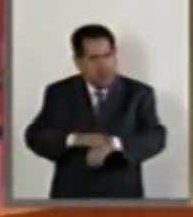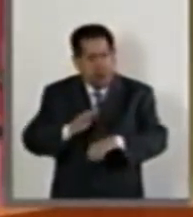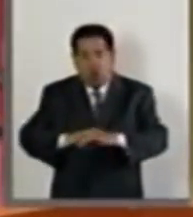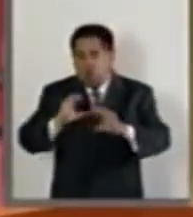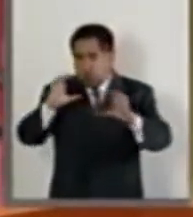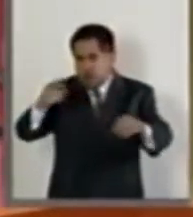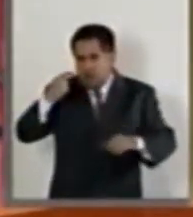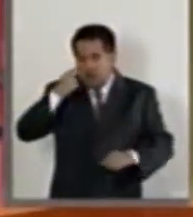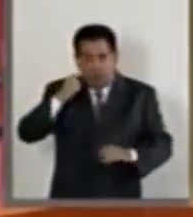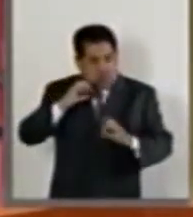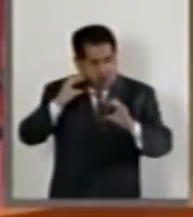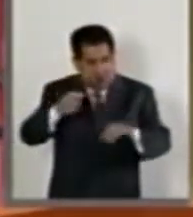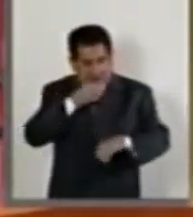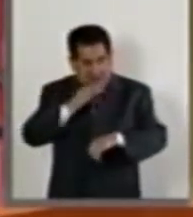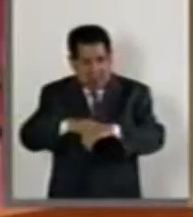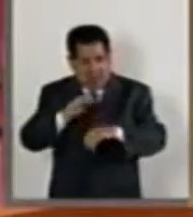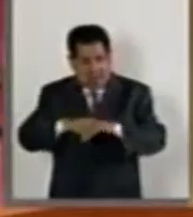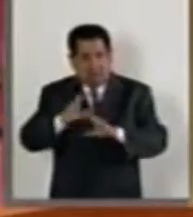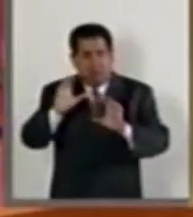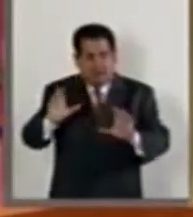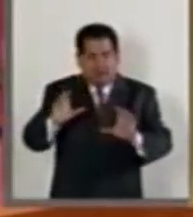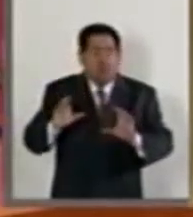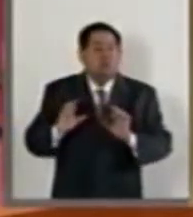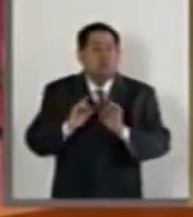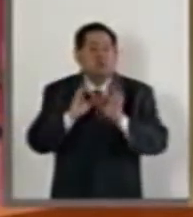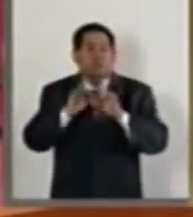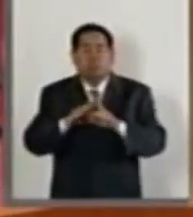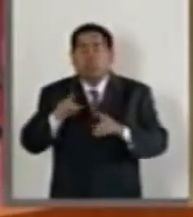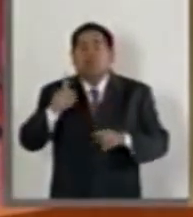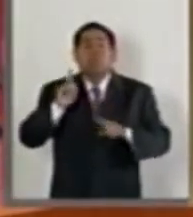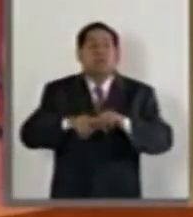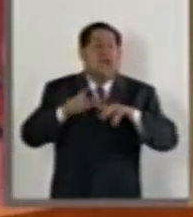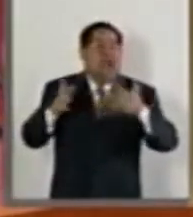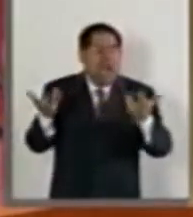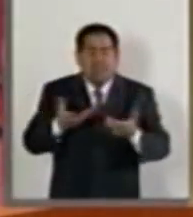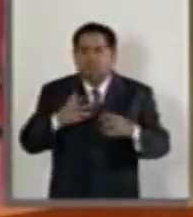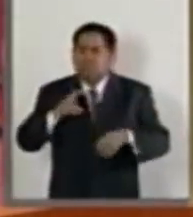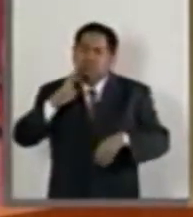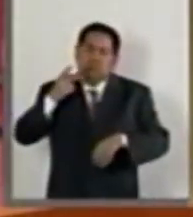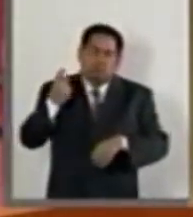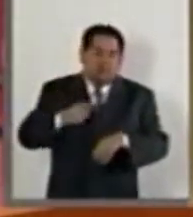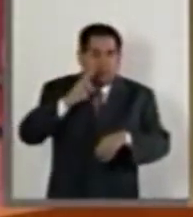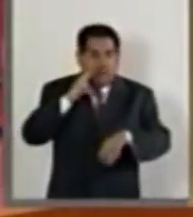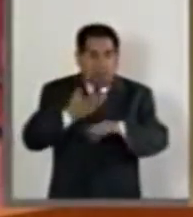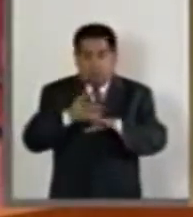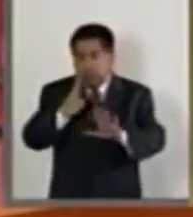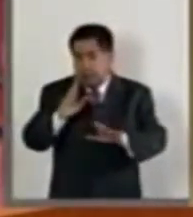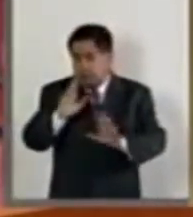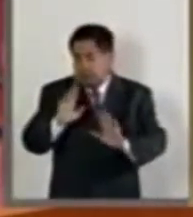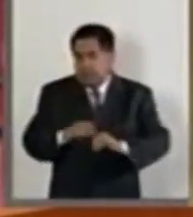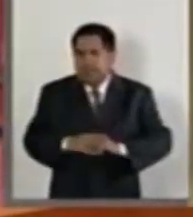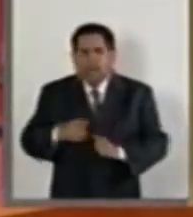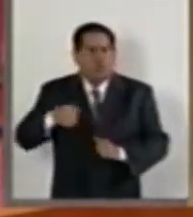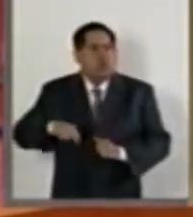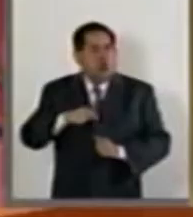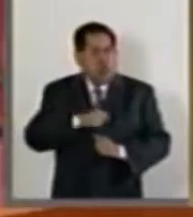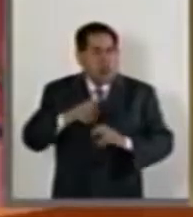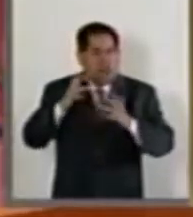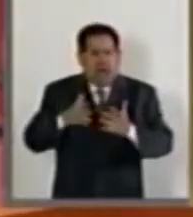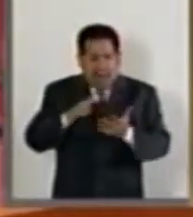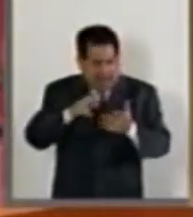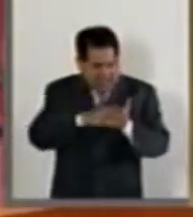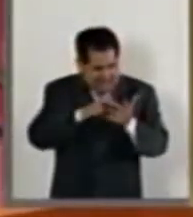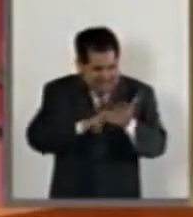mucho ojo con estos nombramientos, mucho ojo con el ejercicio de los consejeros. Nosotros hicimos esta